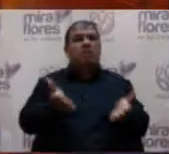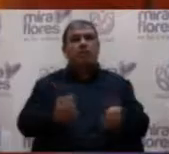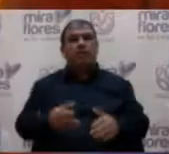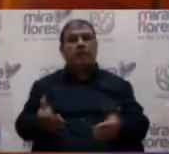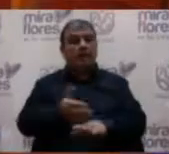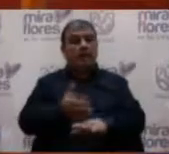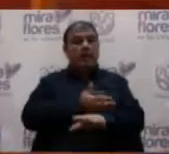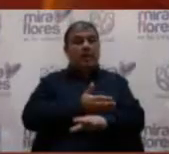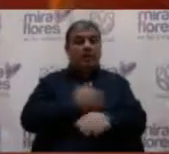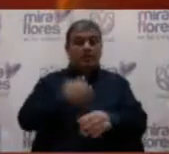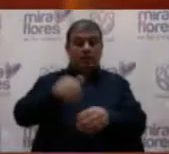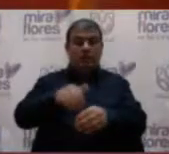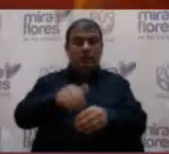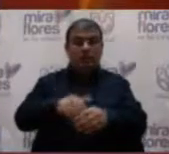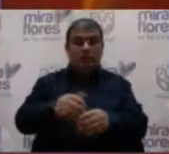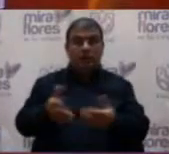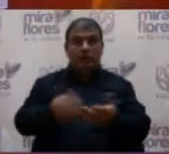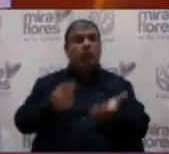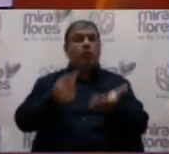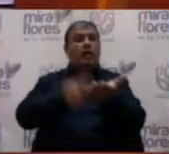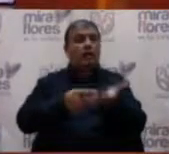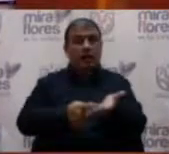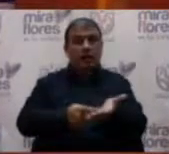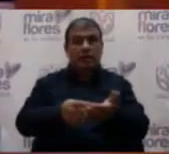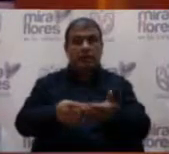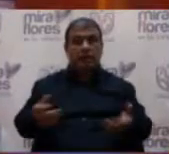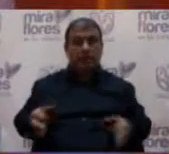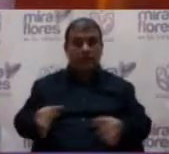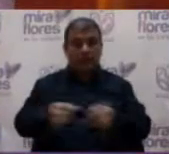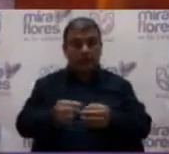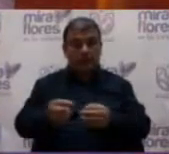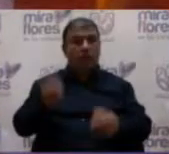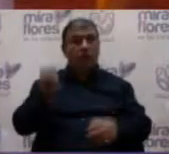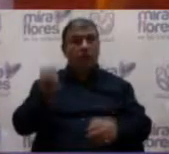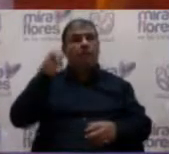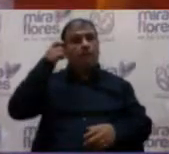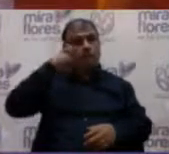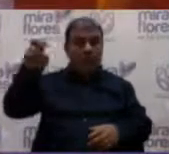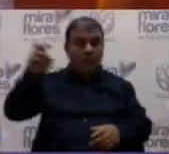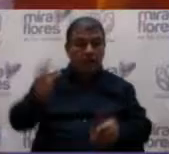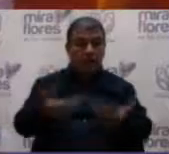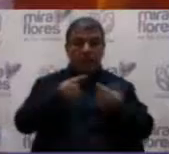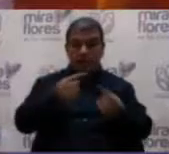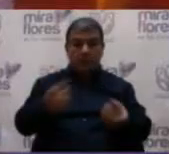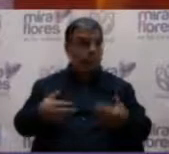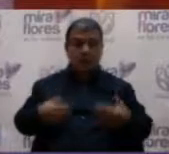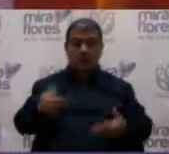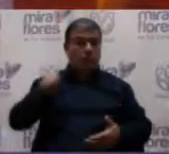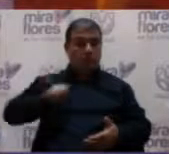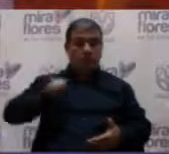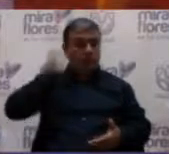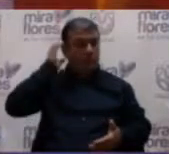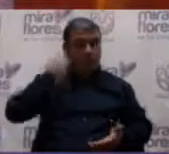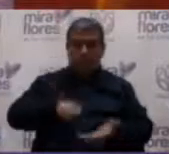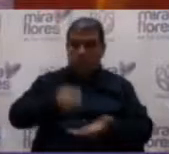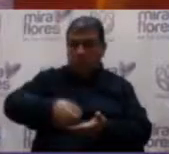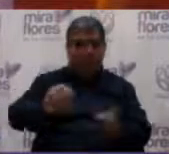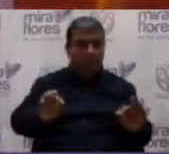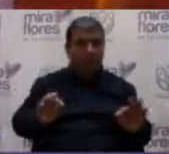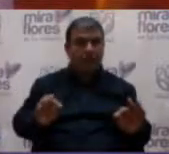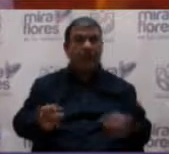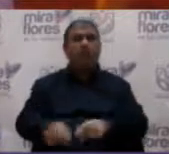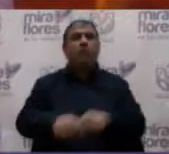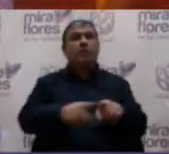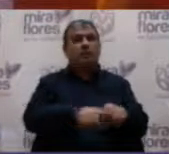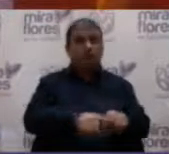Bien, antes de proceder a votar, quiero remarcar que este es un viaje, como se ha dicho, que no roba gasto alguno a la municipalidad,